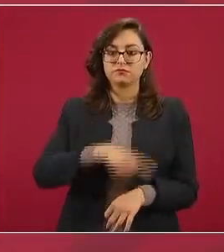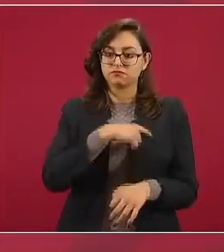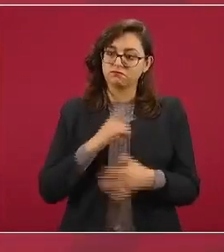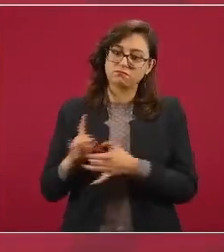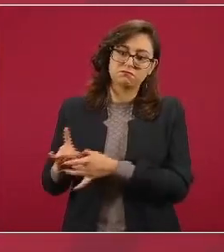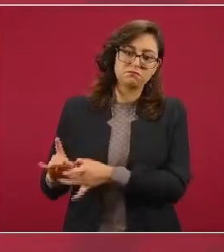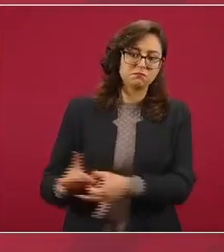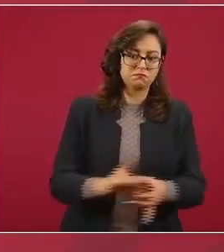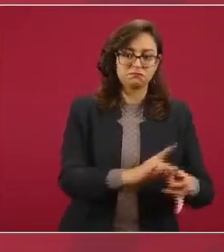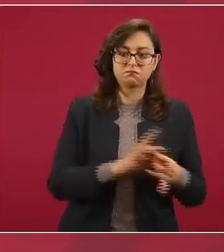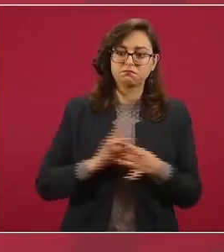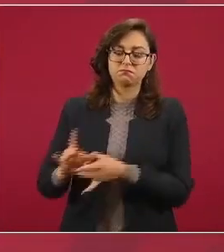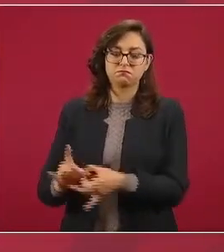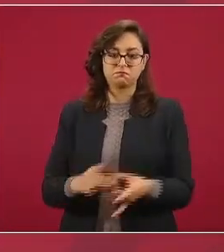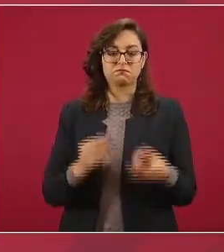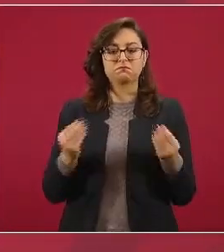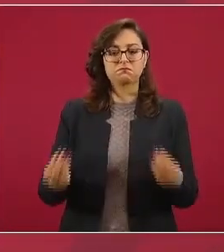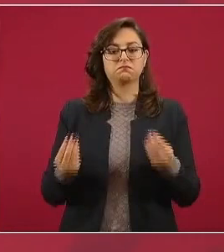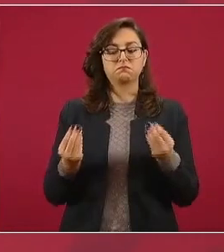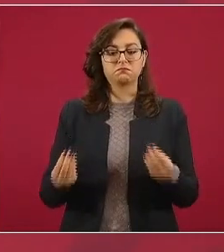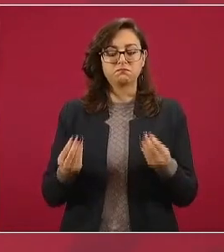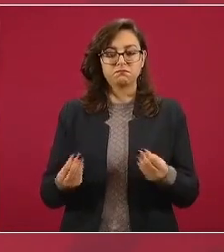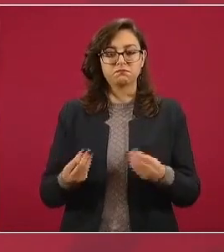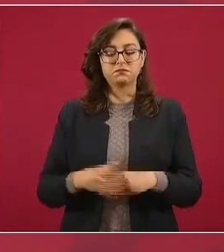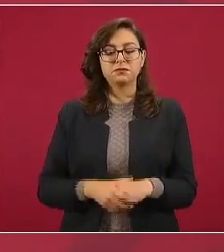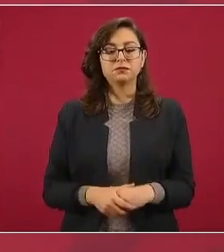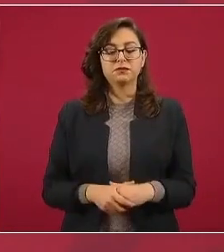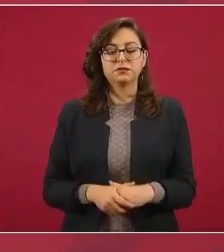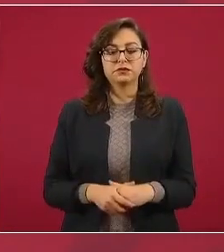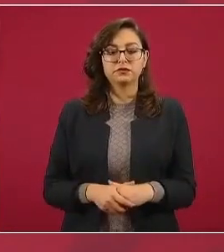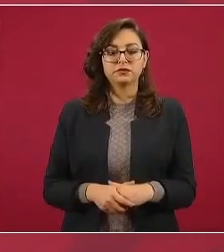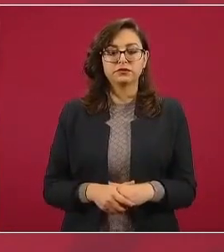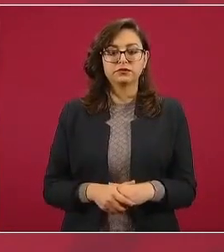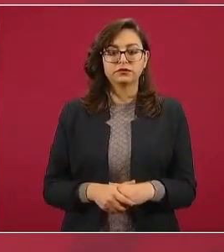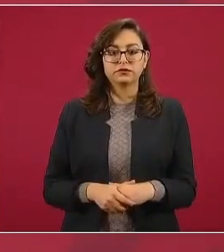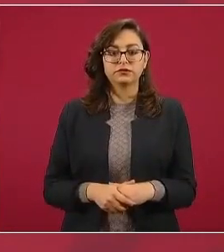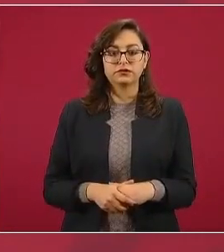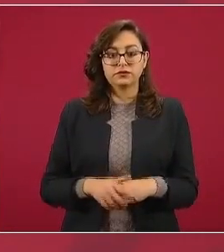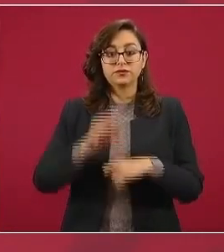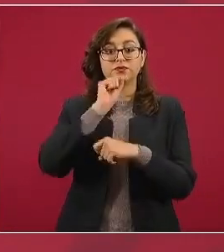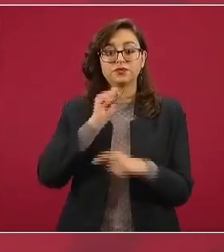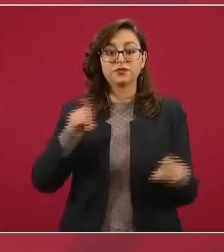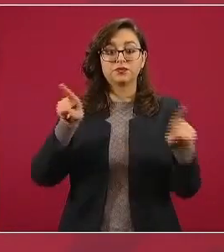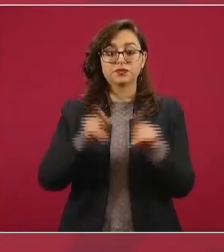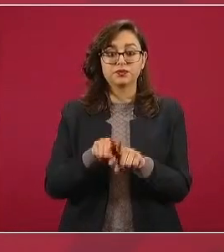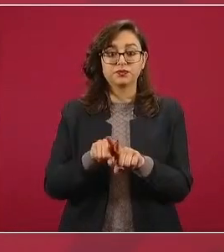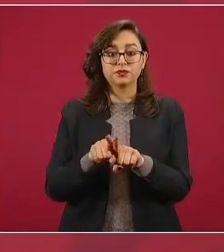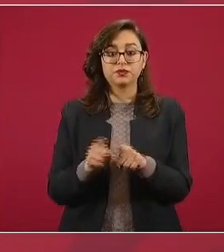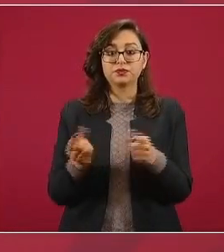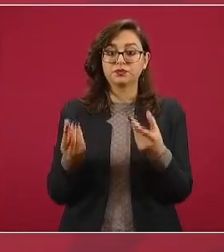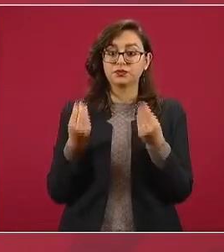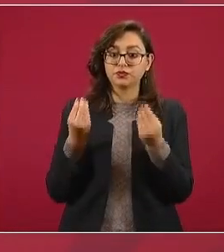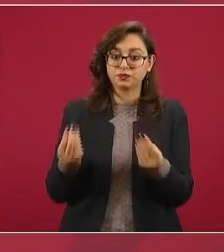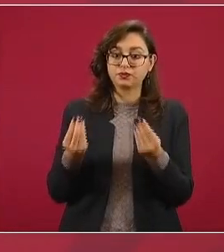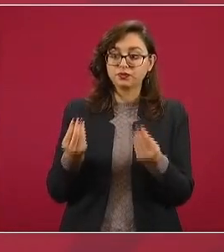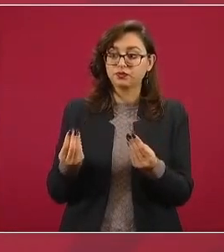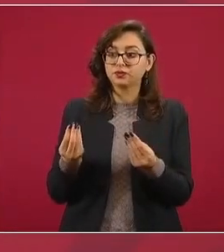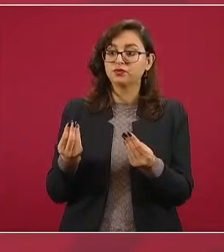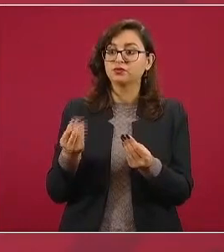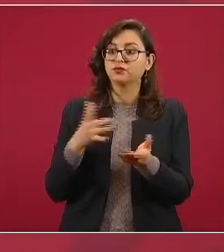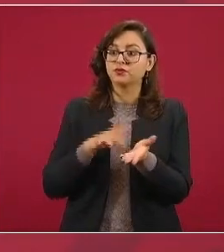unidos, juntos, además con mucho apoyo de empresas,